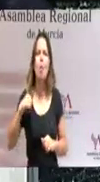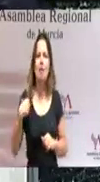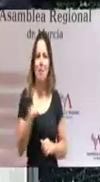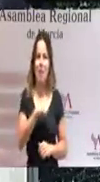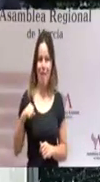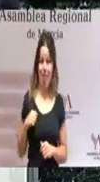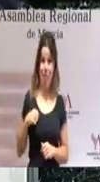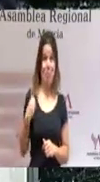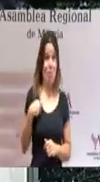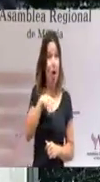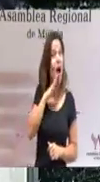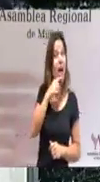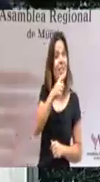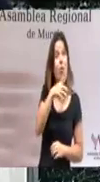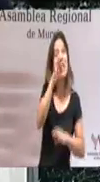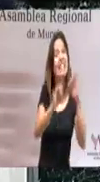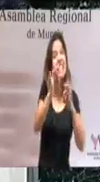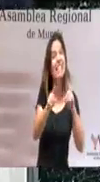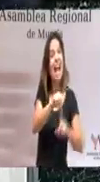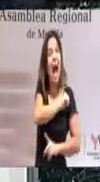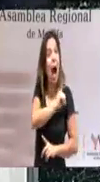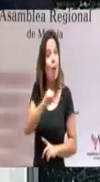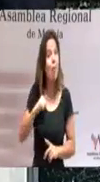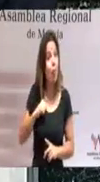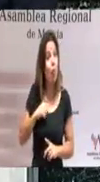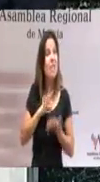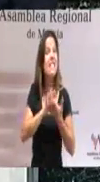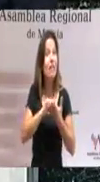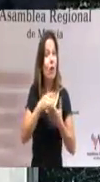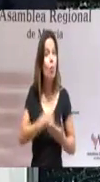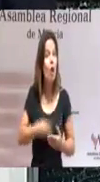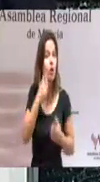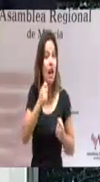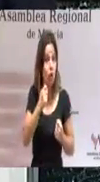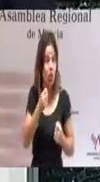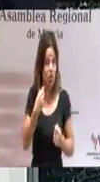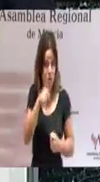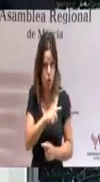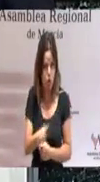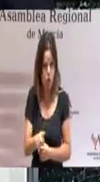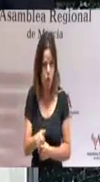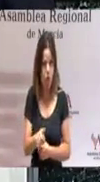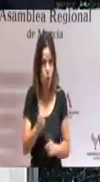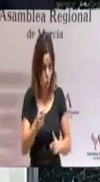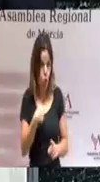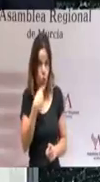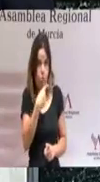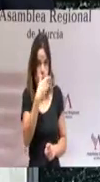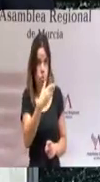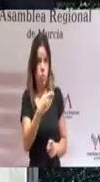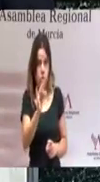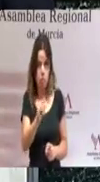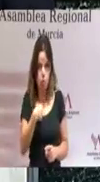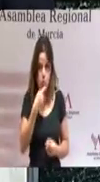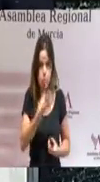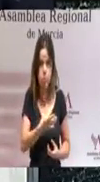¿Se refería a eso con los intereses particulares del Servicio Murciano de Salud? ¿Se refería? No, se lo estoy diciendo yo a usted, lo estoy